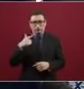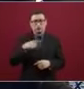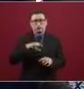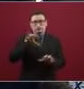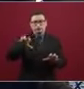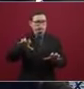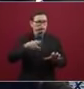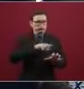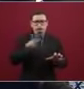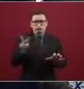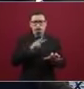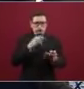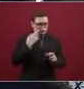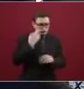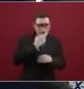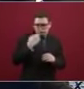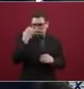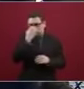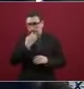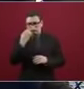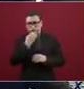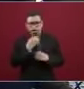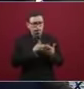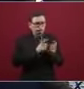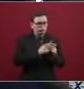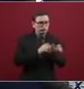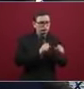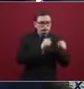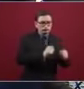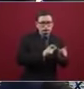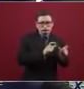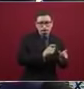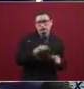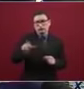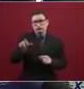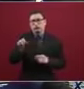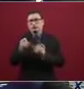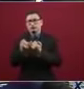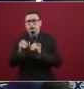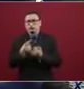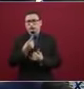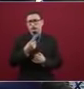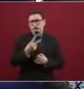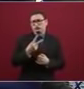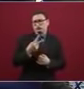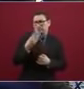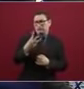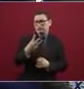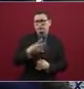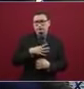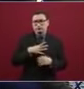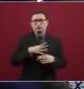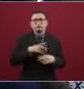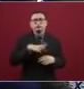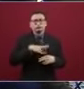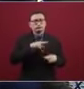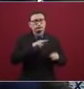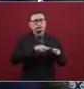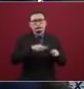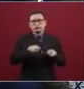Hemos realizado dos gabinetes de seguridad fuera, tres. Bueno, y aquí están, este es el